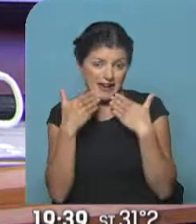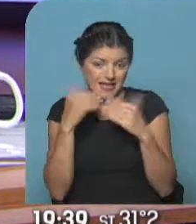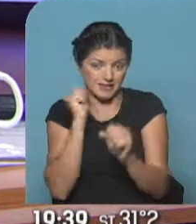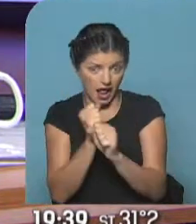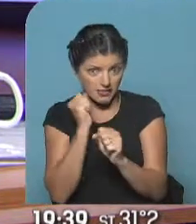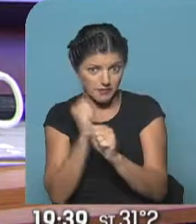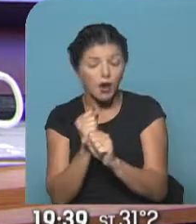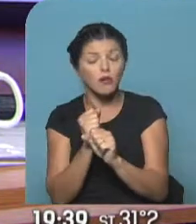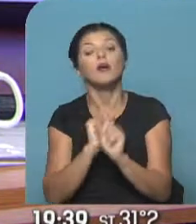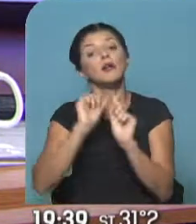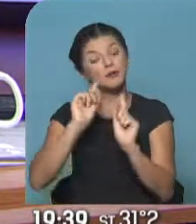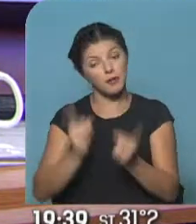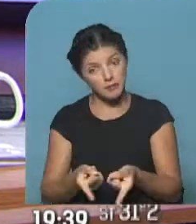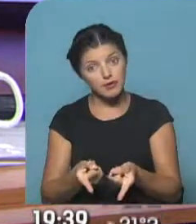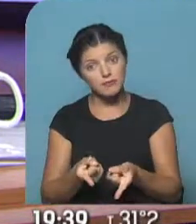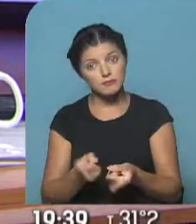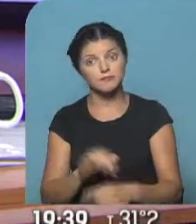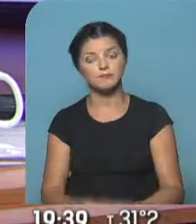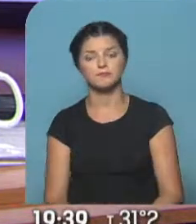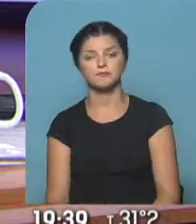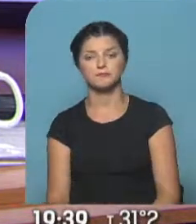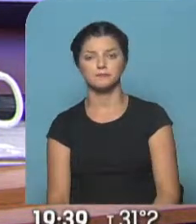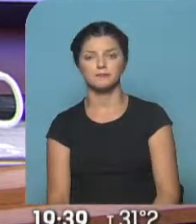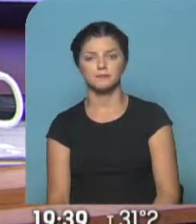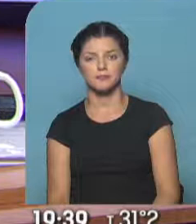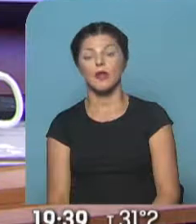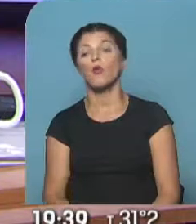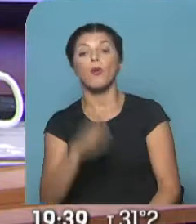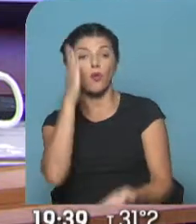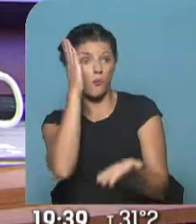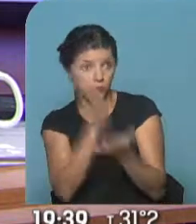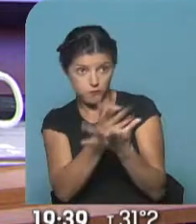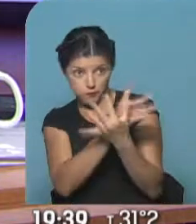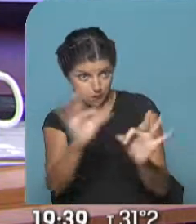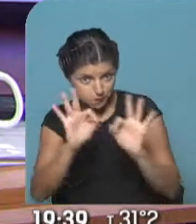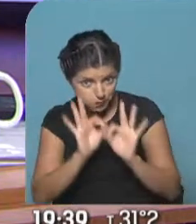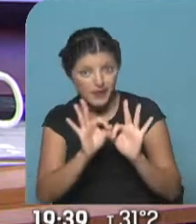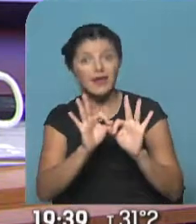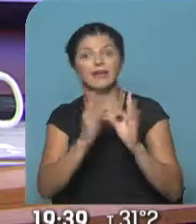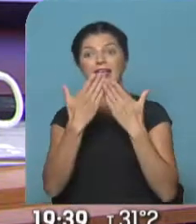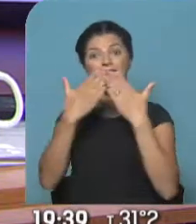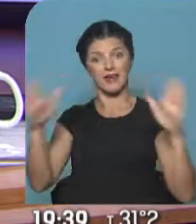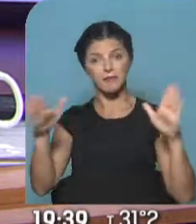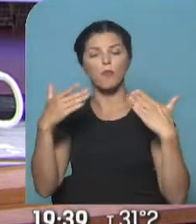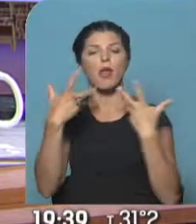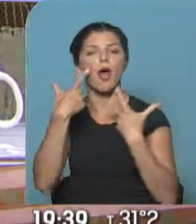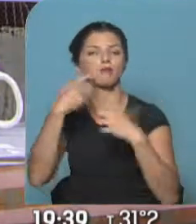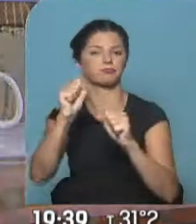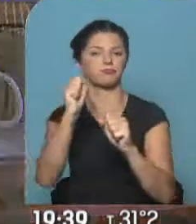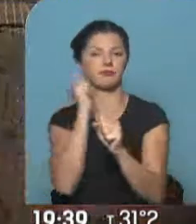manera también tener adelante, después de cumplir con su condena, la posibilidad de un trabajo digno.